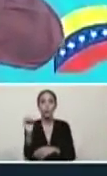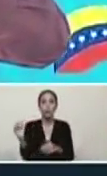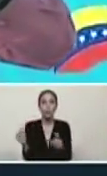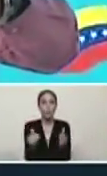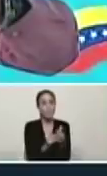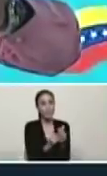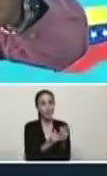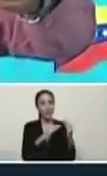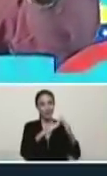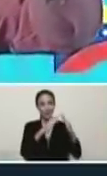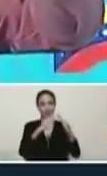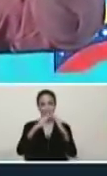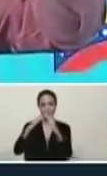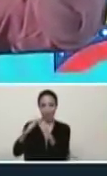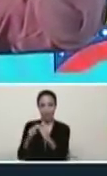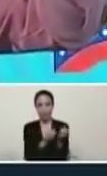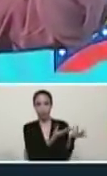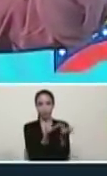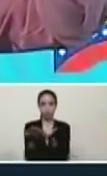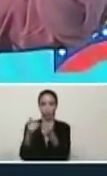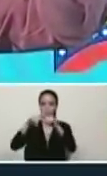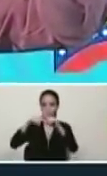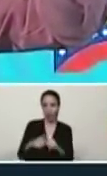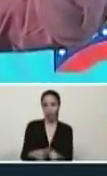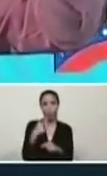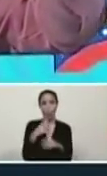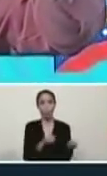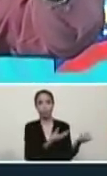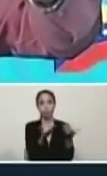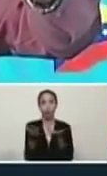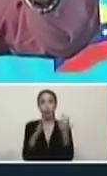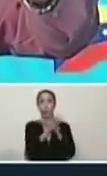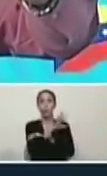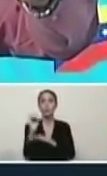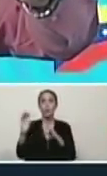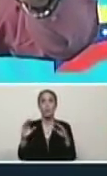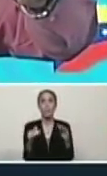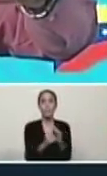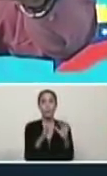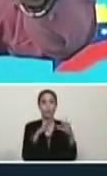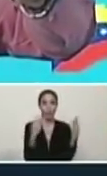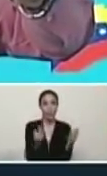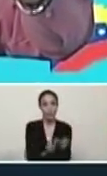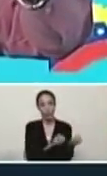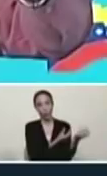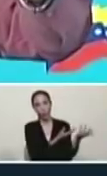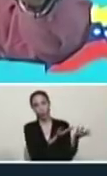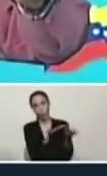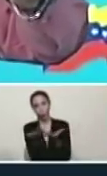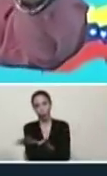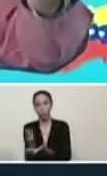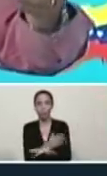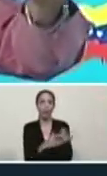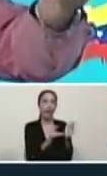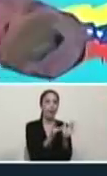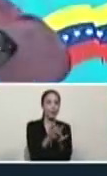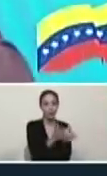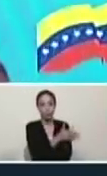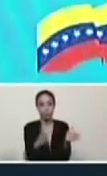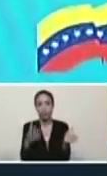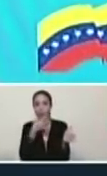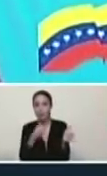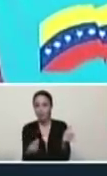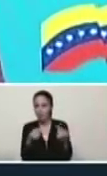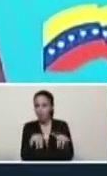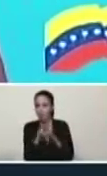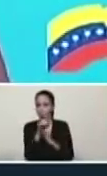nuevas viviendas para 400.000 familias que van a recibir entre abril y diciembre de este